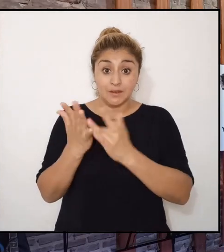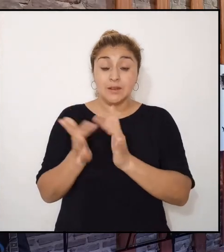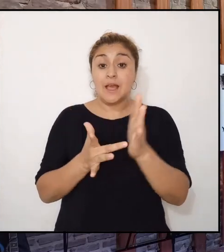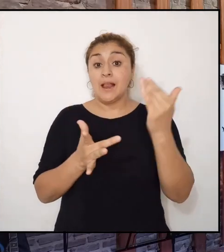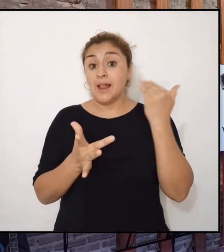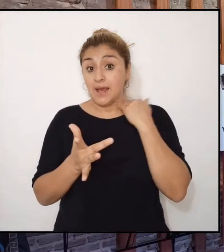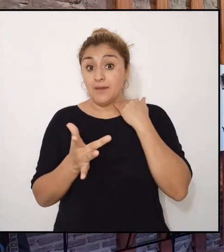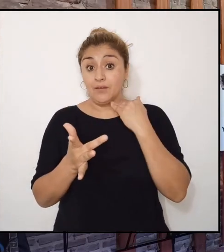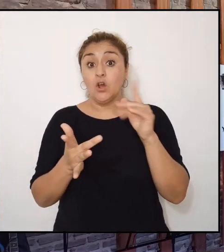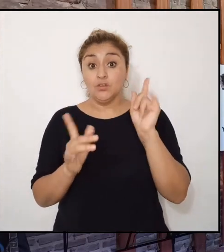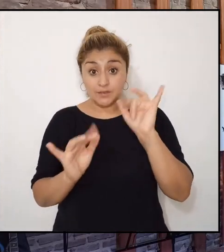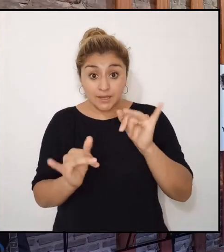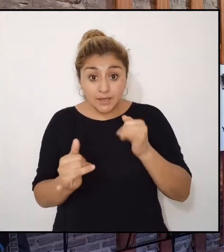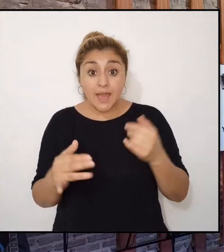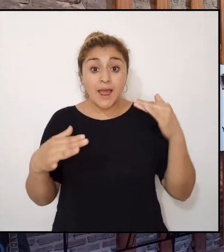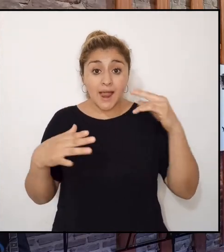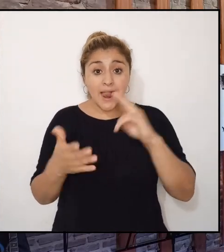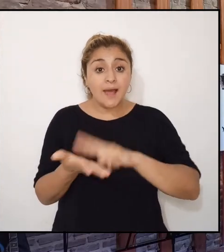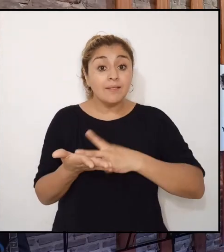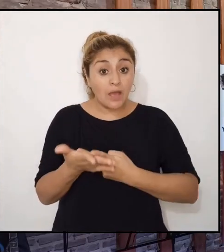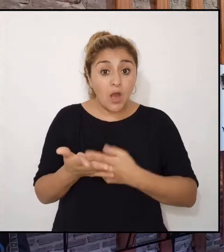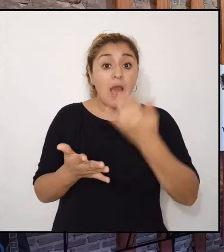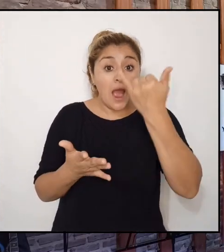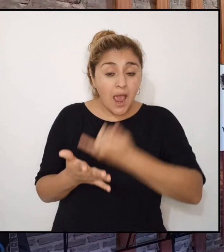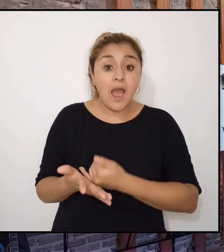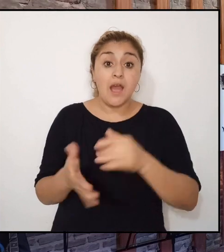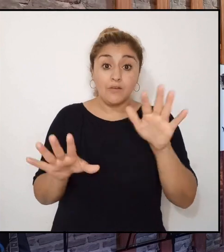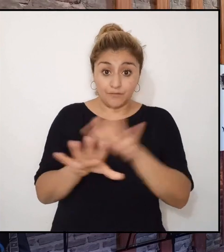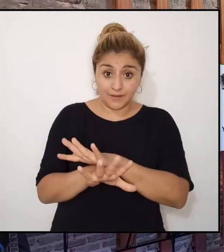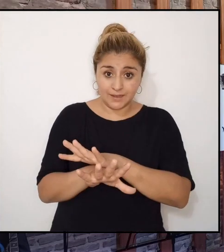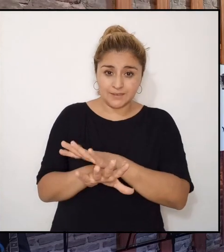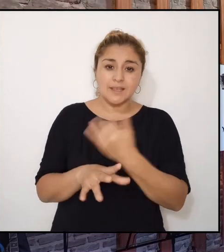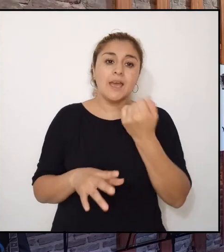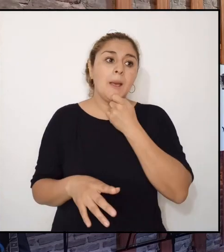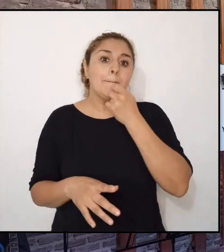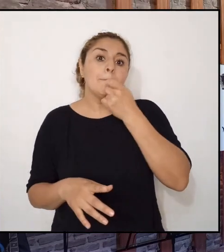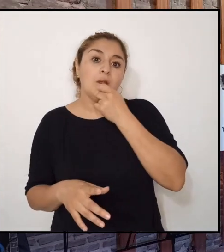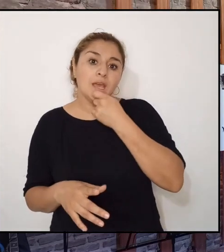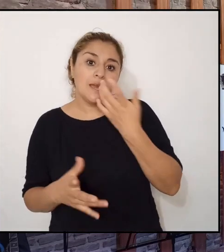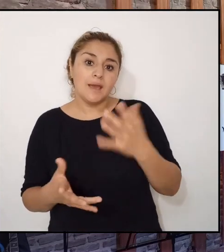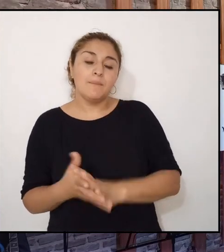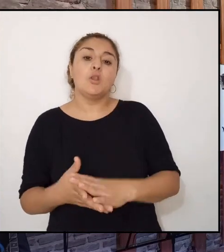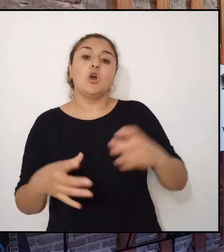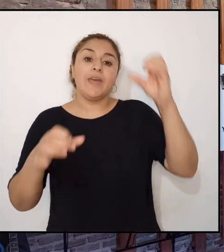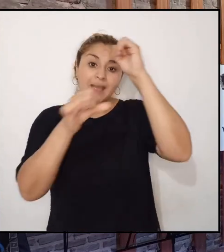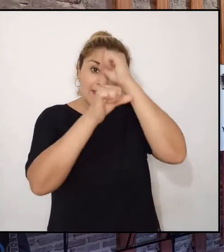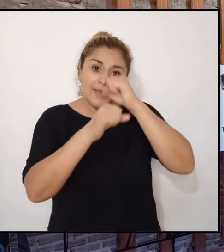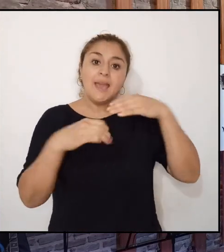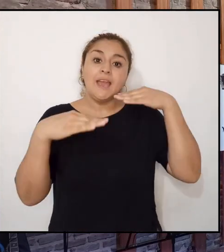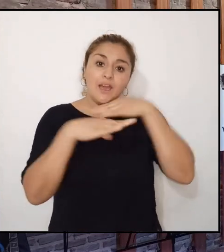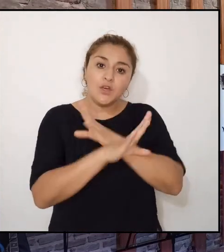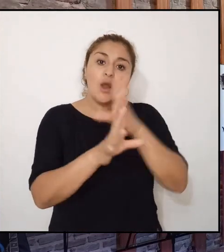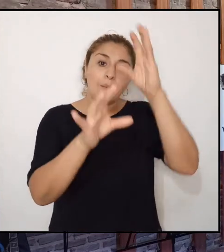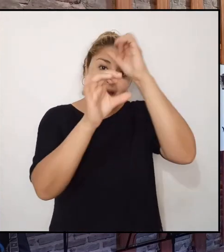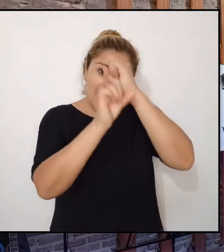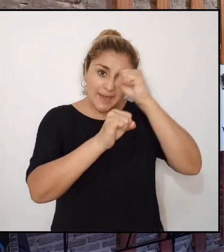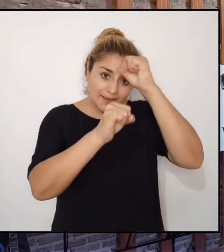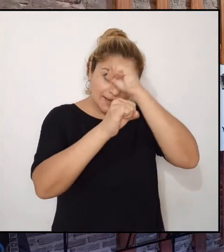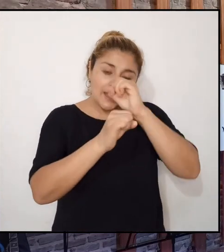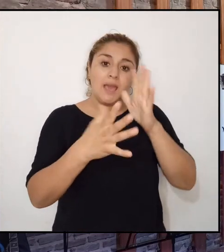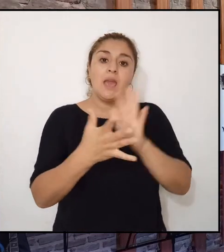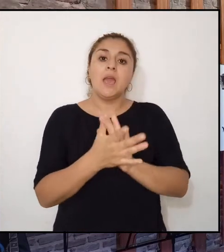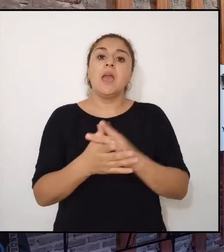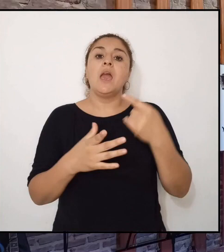original en hebreo, en el Antiguo Testamento, o en el griego, en el Nuevo Testamento, y eso a veces da confusiones y hay aparentes contradicciones